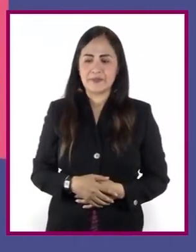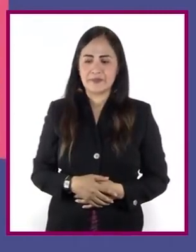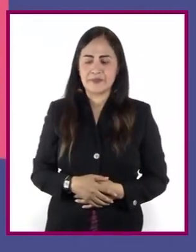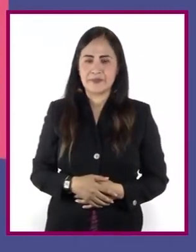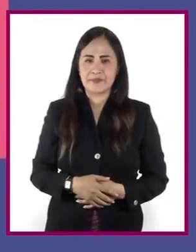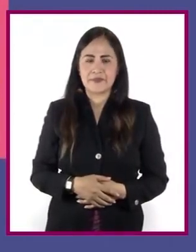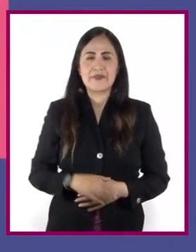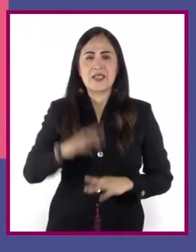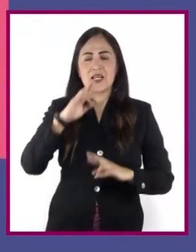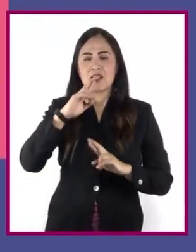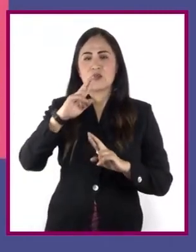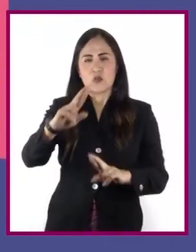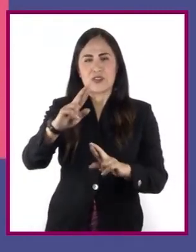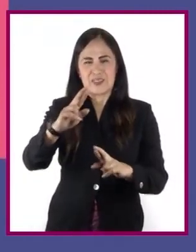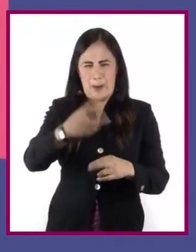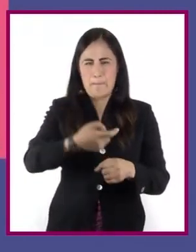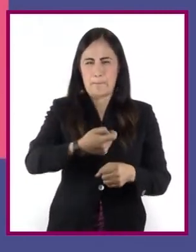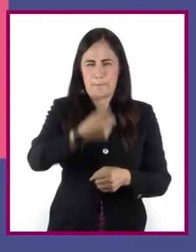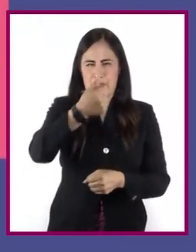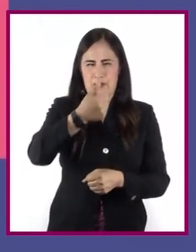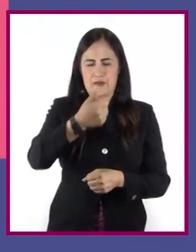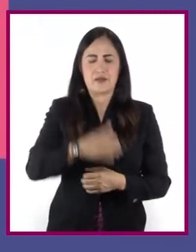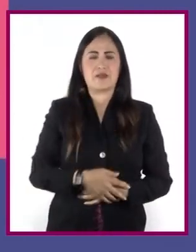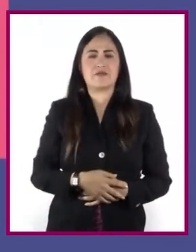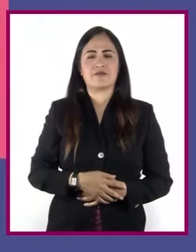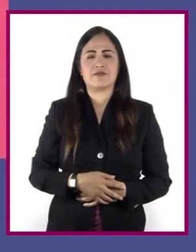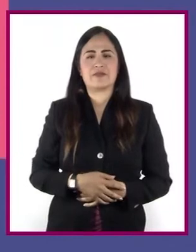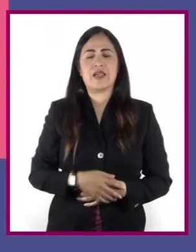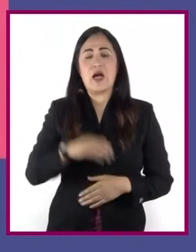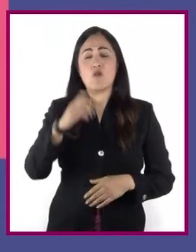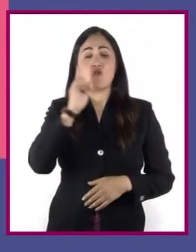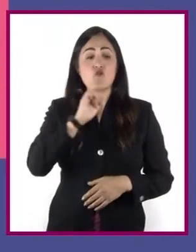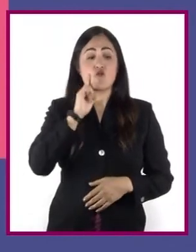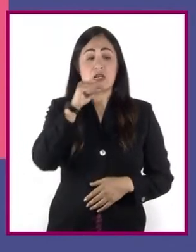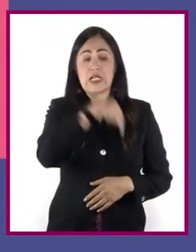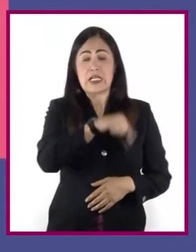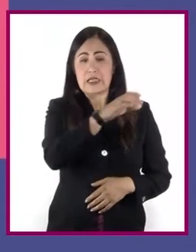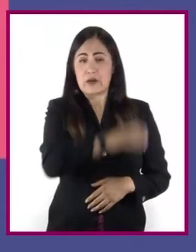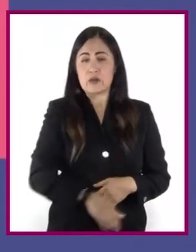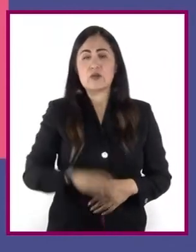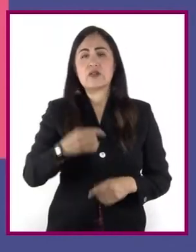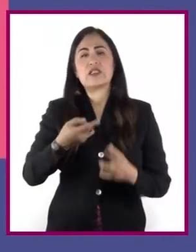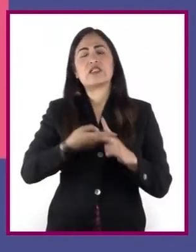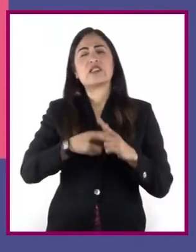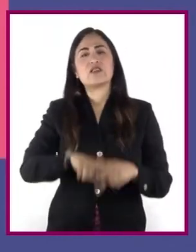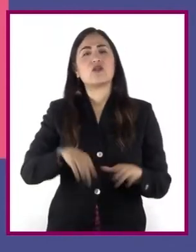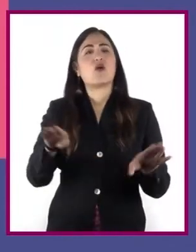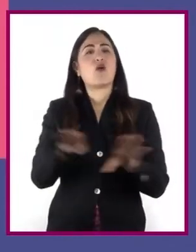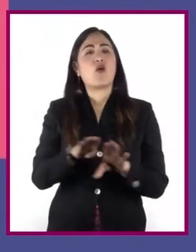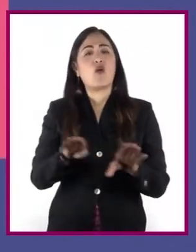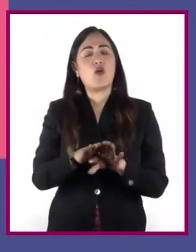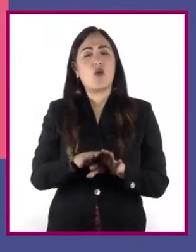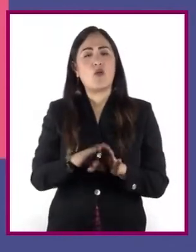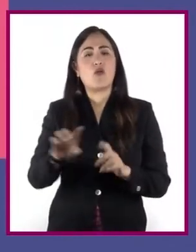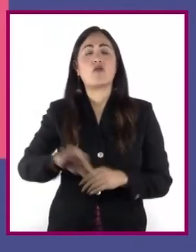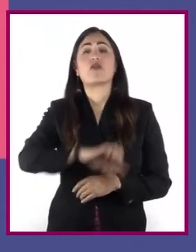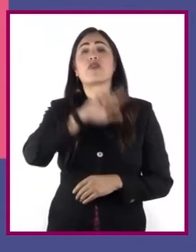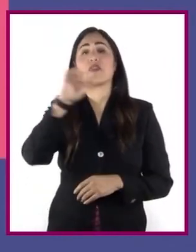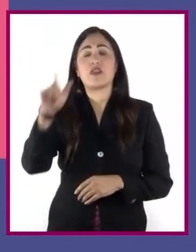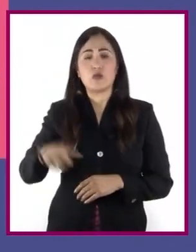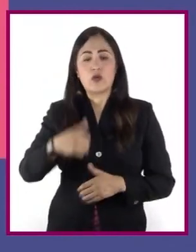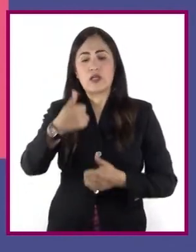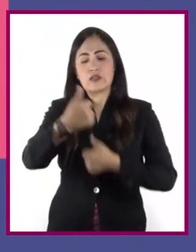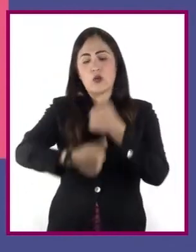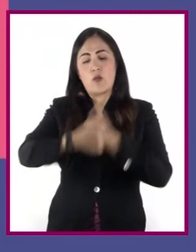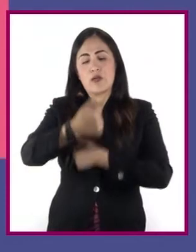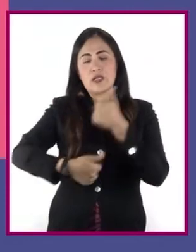en la primera respuesta se habla de los inicios de la nadadora, luego de los lugares en los que ha